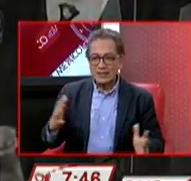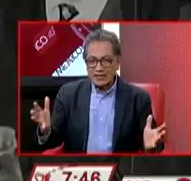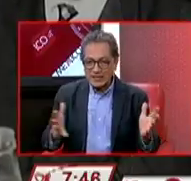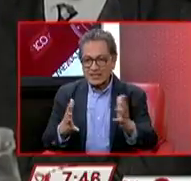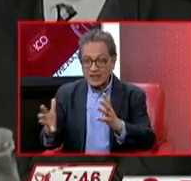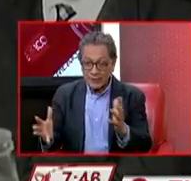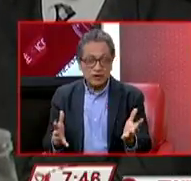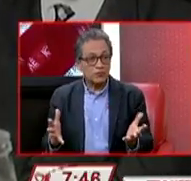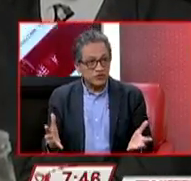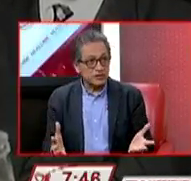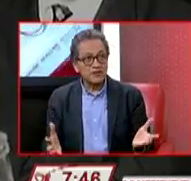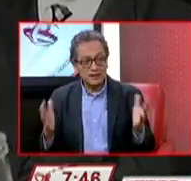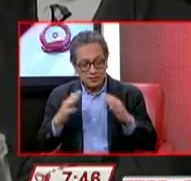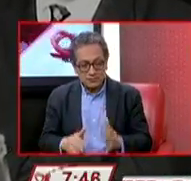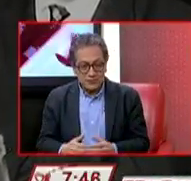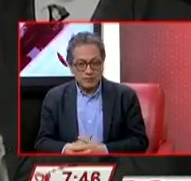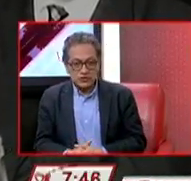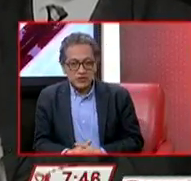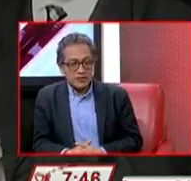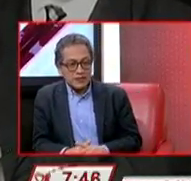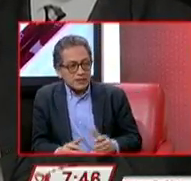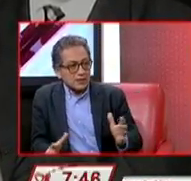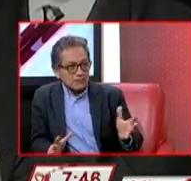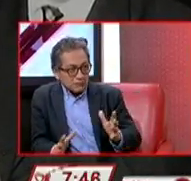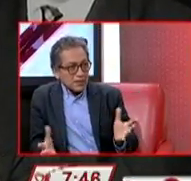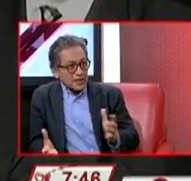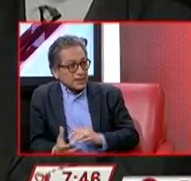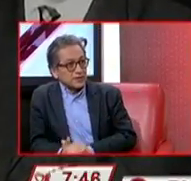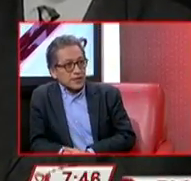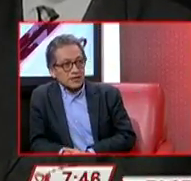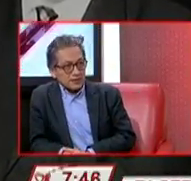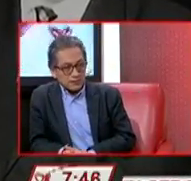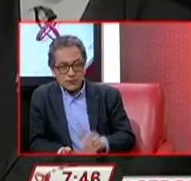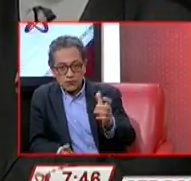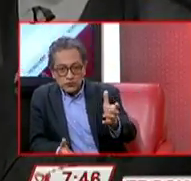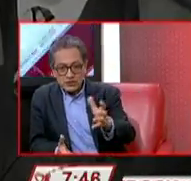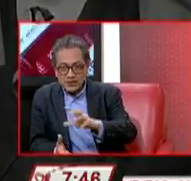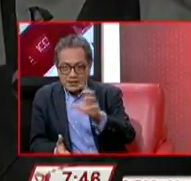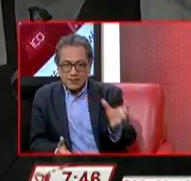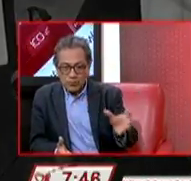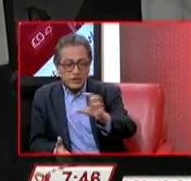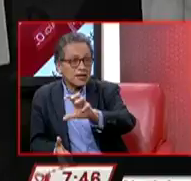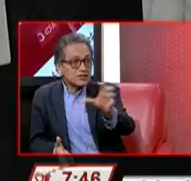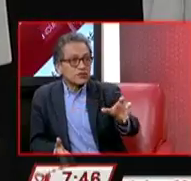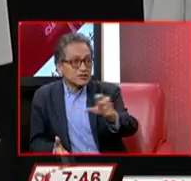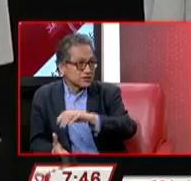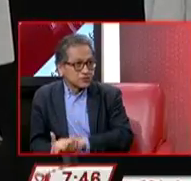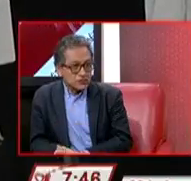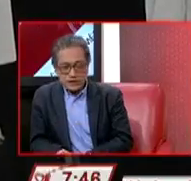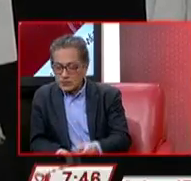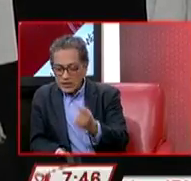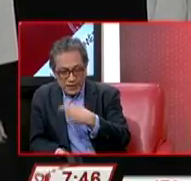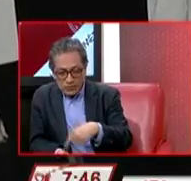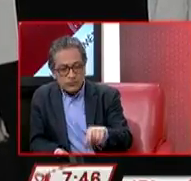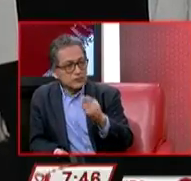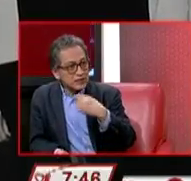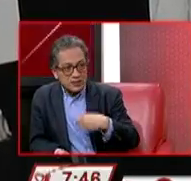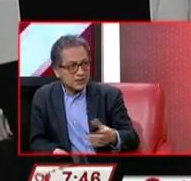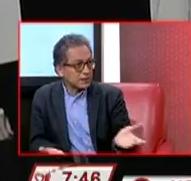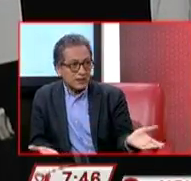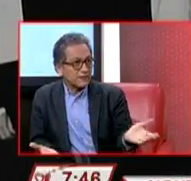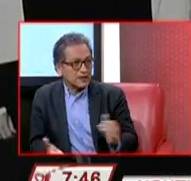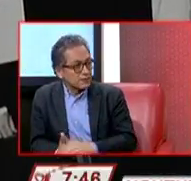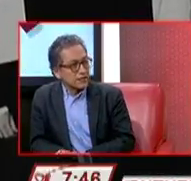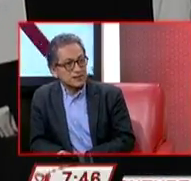geografía, y él trataba en lo posible, digamos, de una manera equilibrada, justa, poner las cosas en su sitio, y él